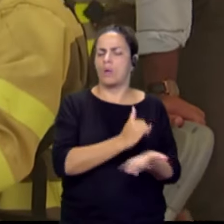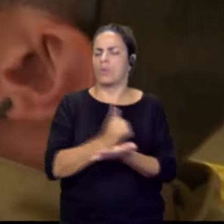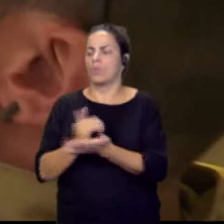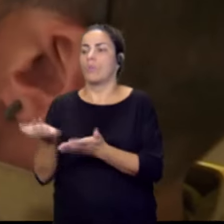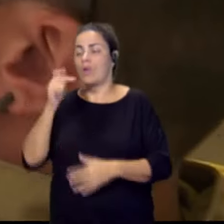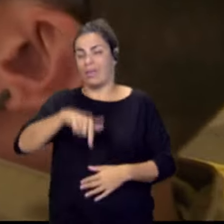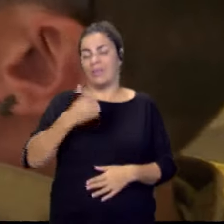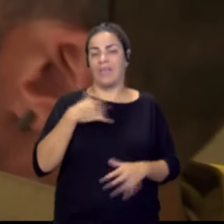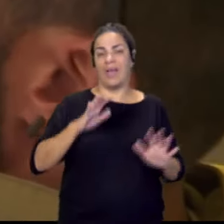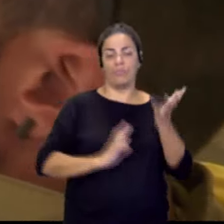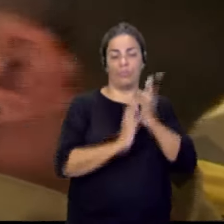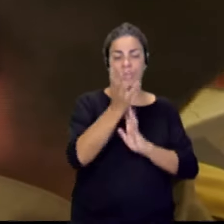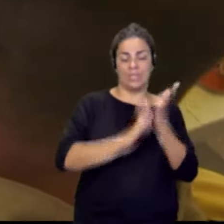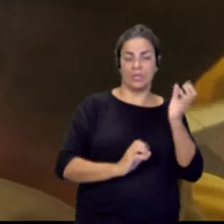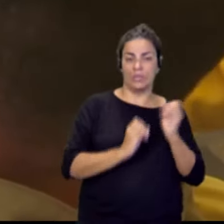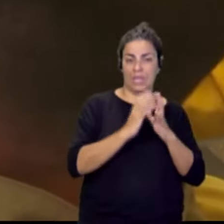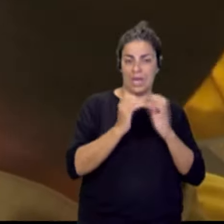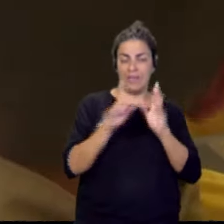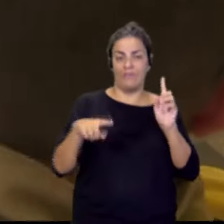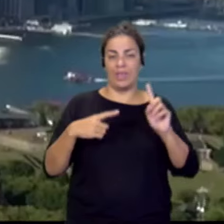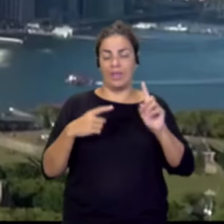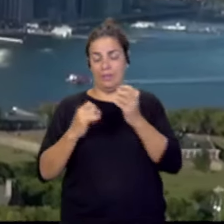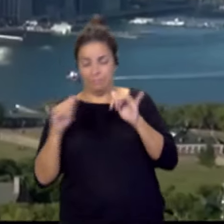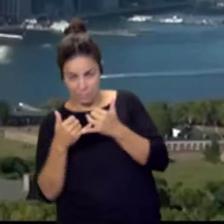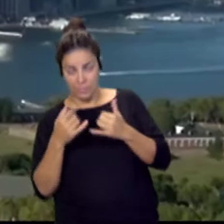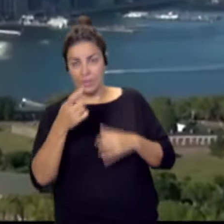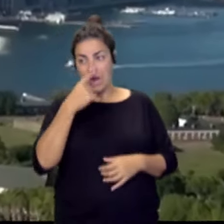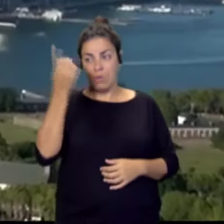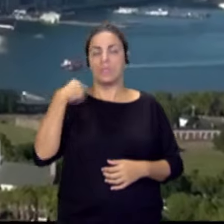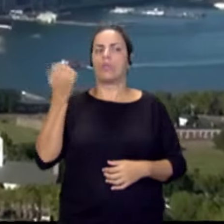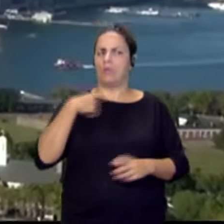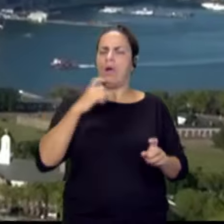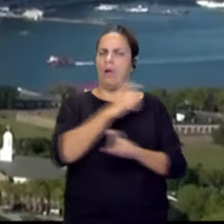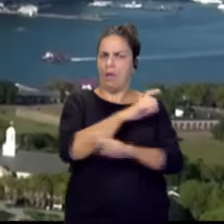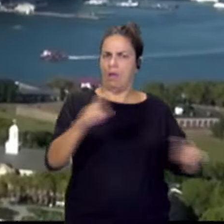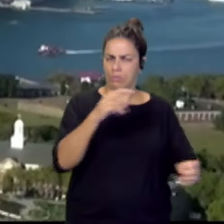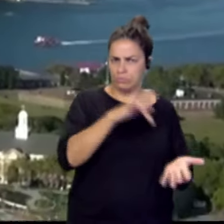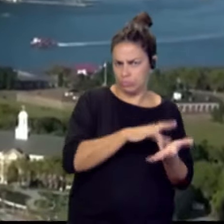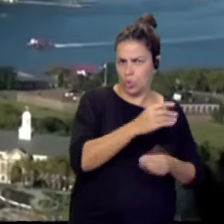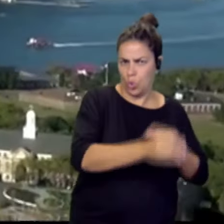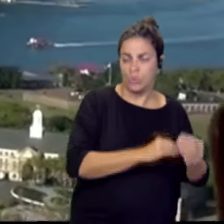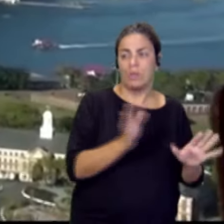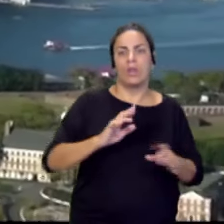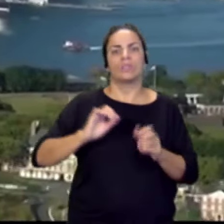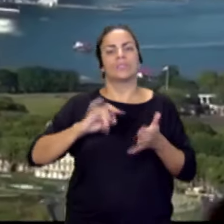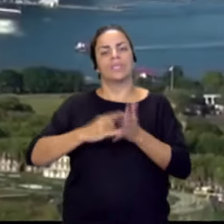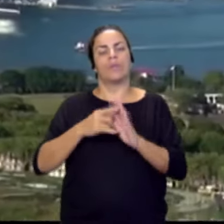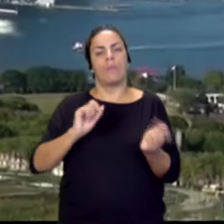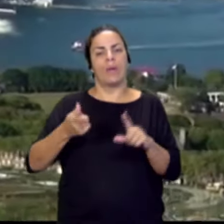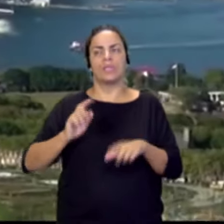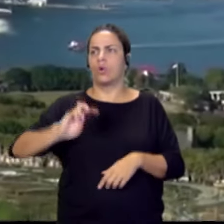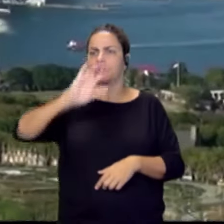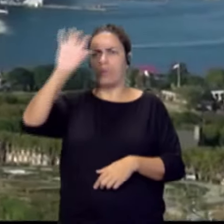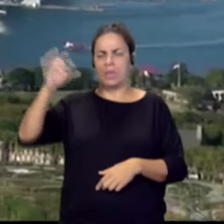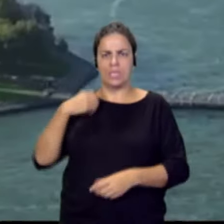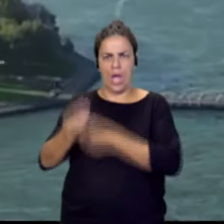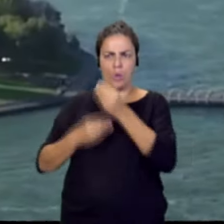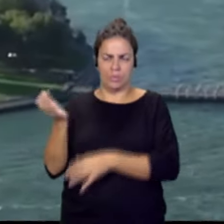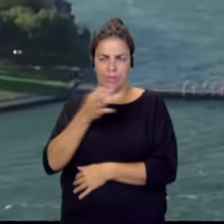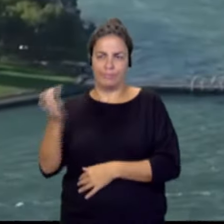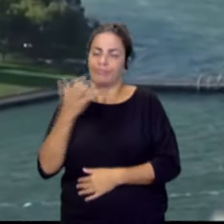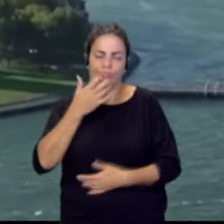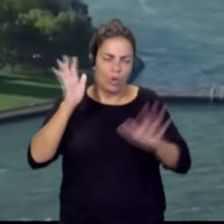incendios de Tenerife y de La Palma de 2023, pero sistemas similares ya se usan en otros países con precisión y eficacia. Por ejemplo, un niño